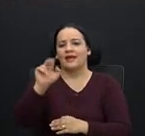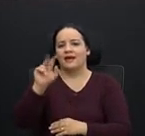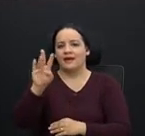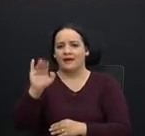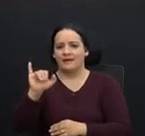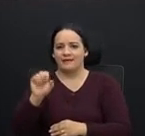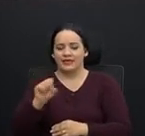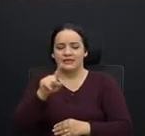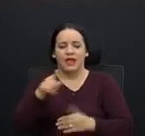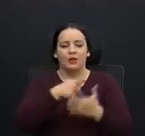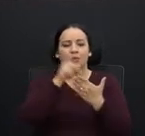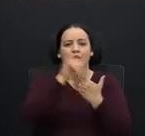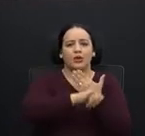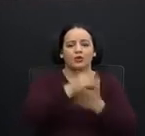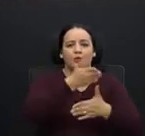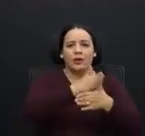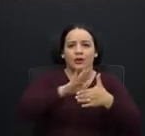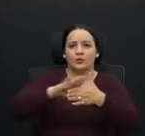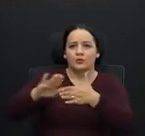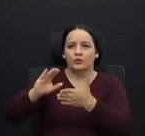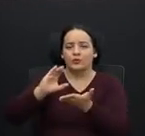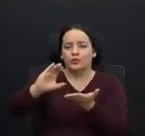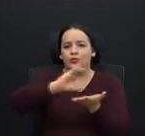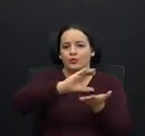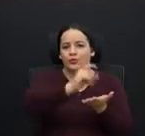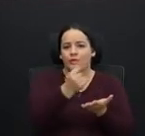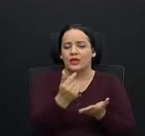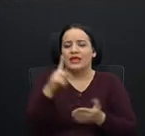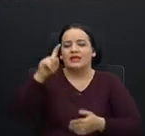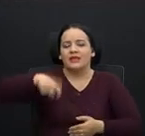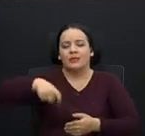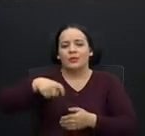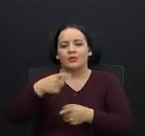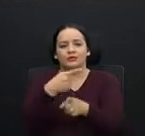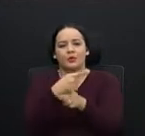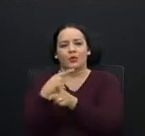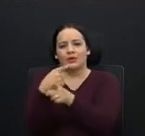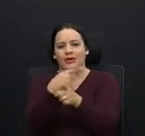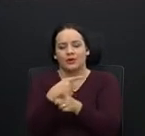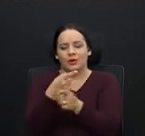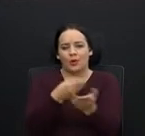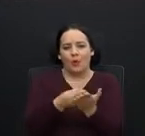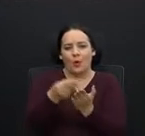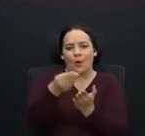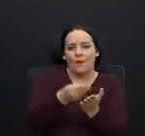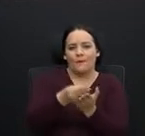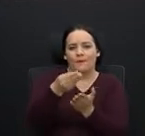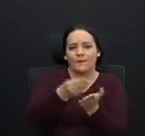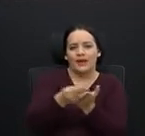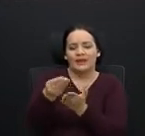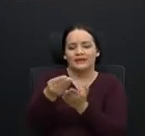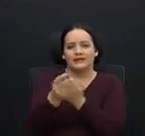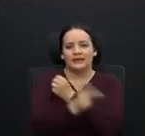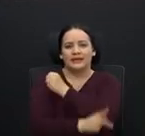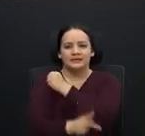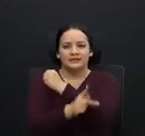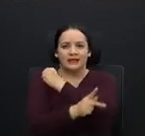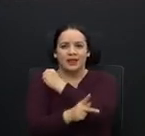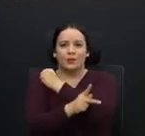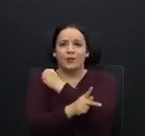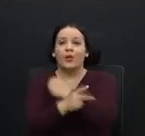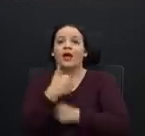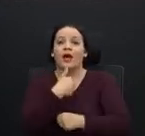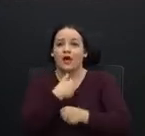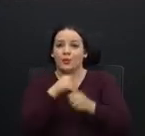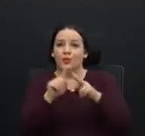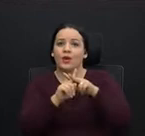recursos distribuidos, tenemos que corregir las compras del Estado, ahí hay una